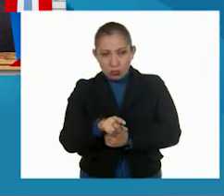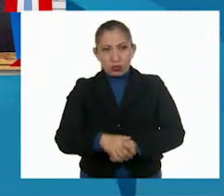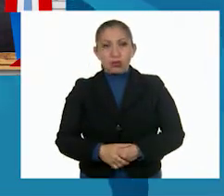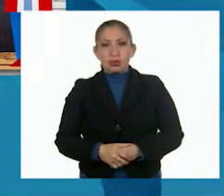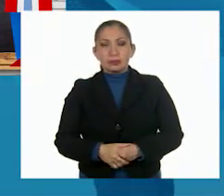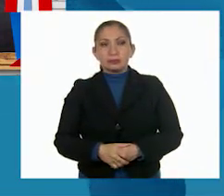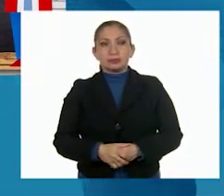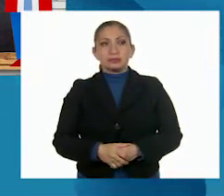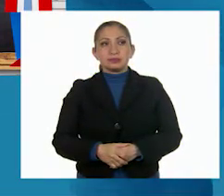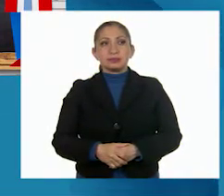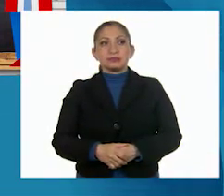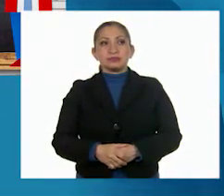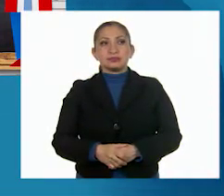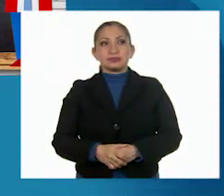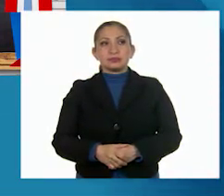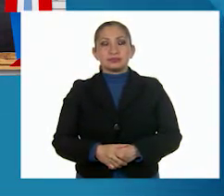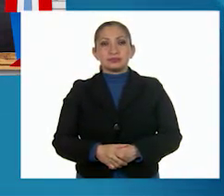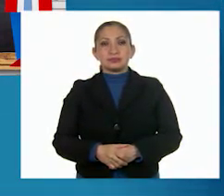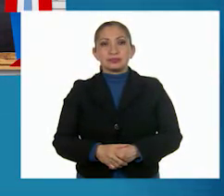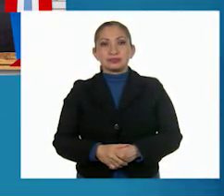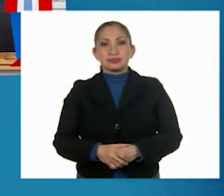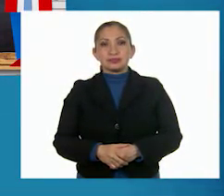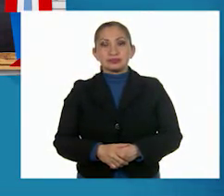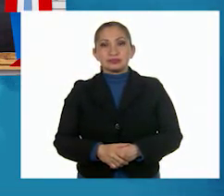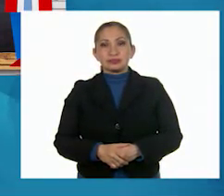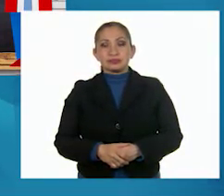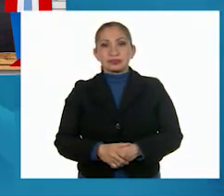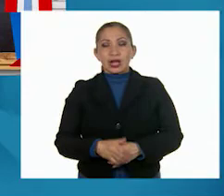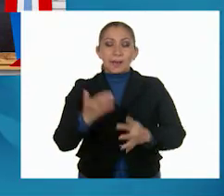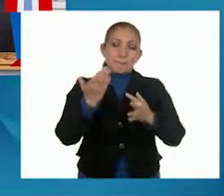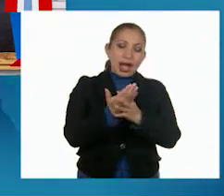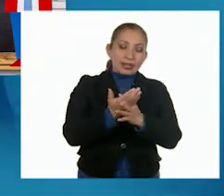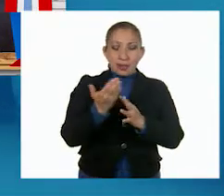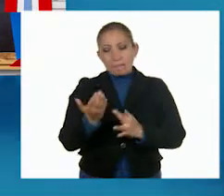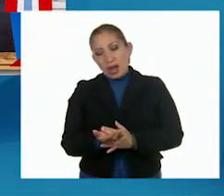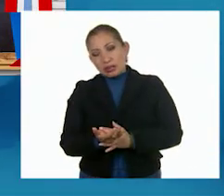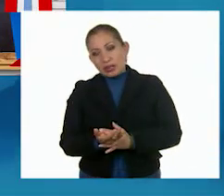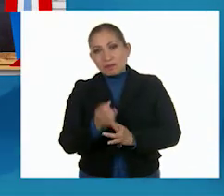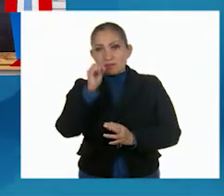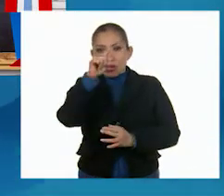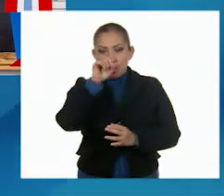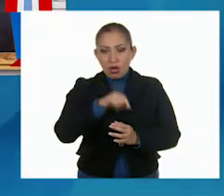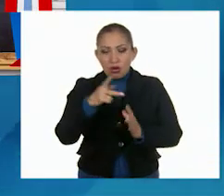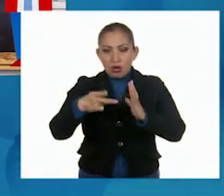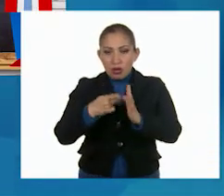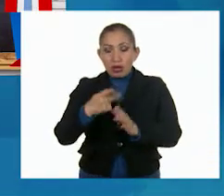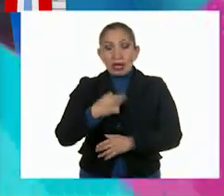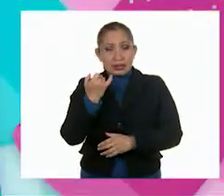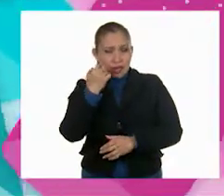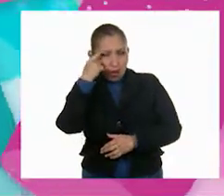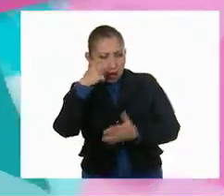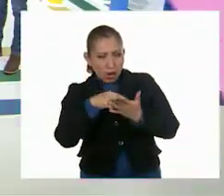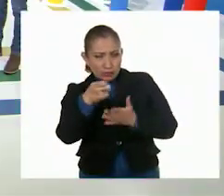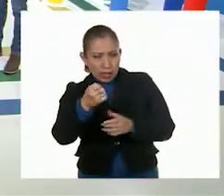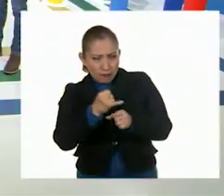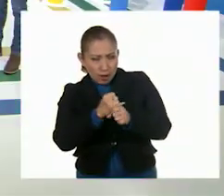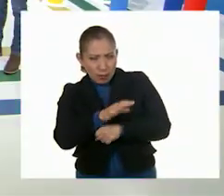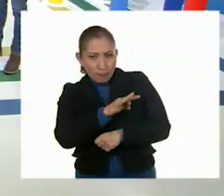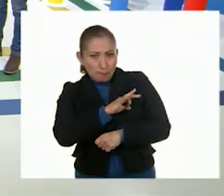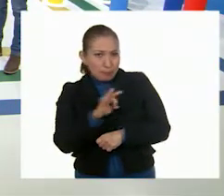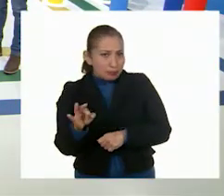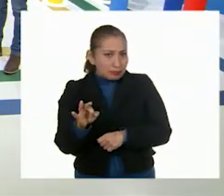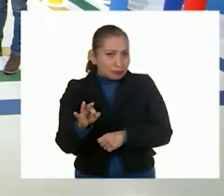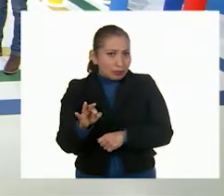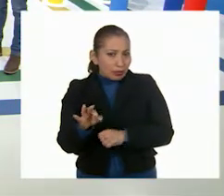el refrán. Ok. Ah, muy bien. Ay, maestra, creo que esta información también la